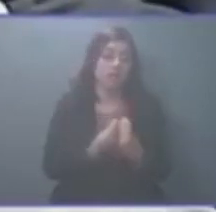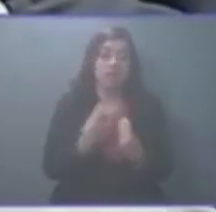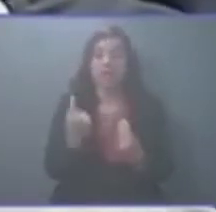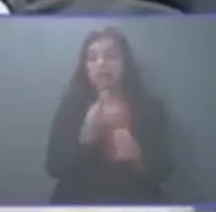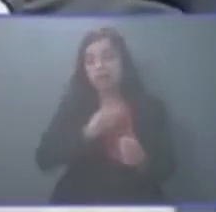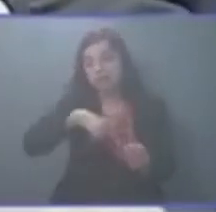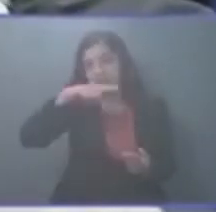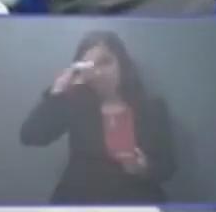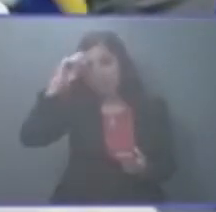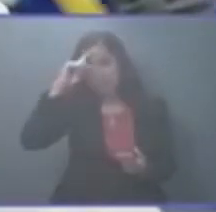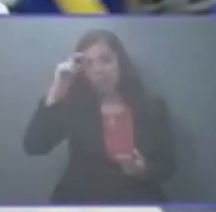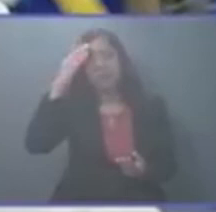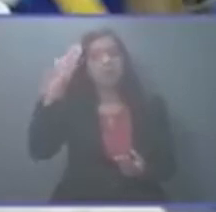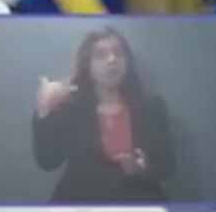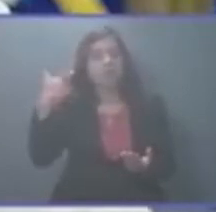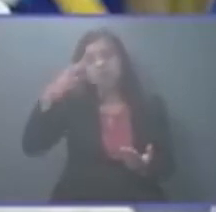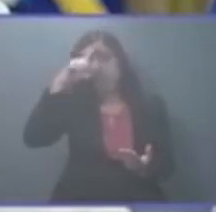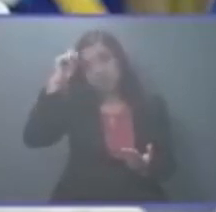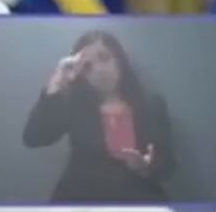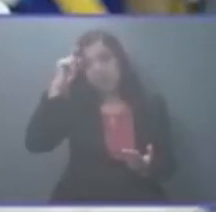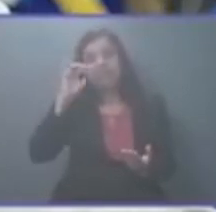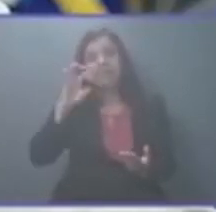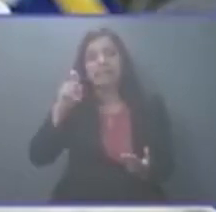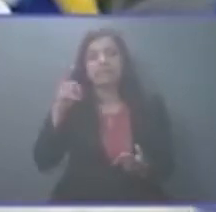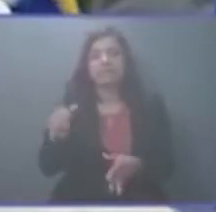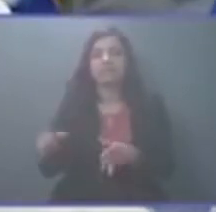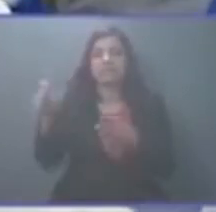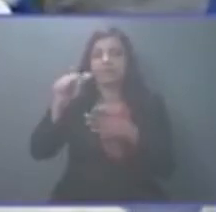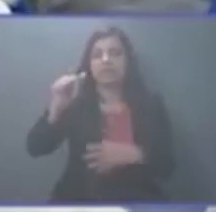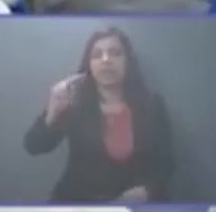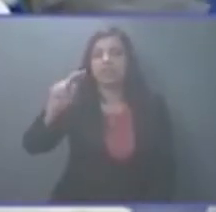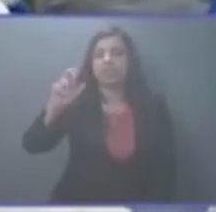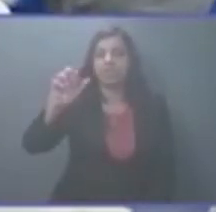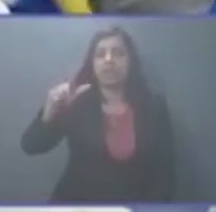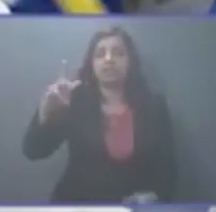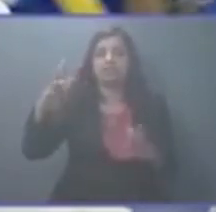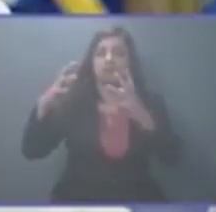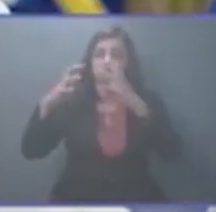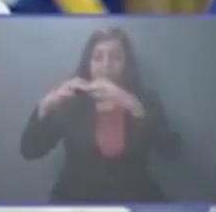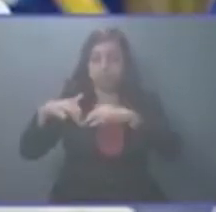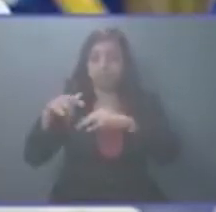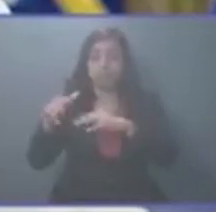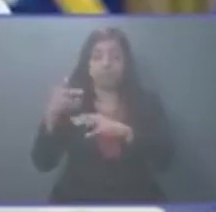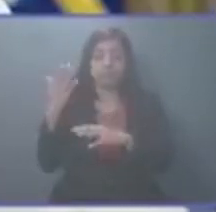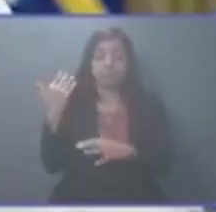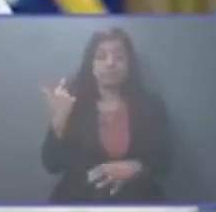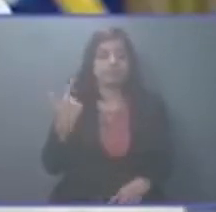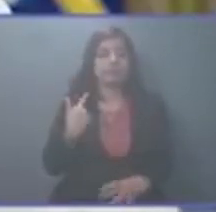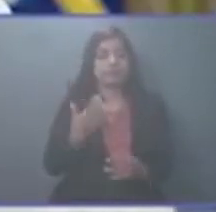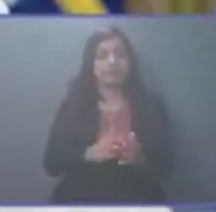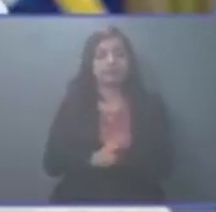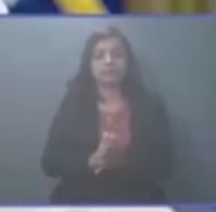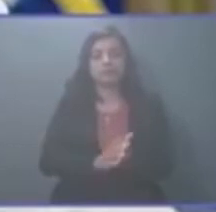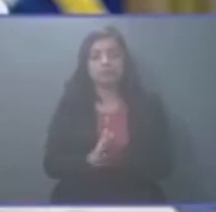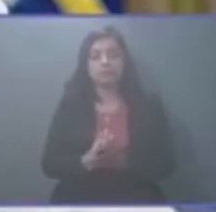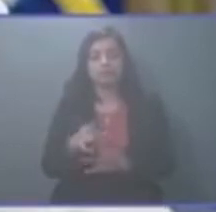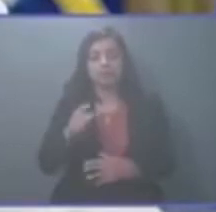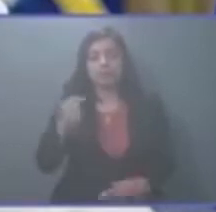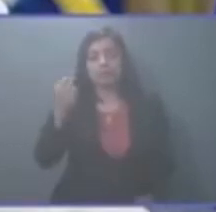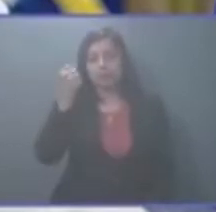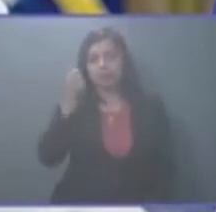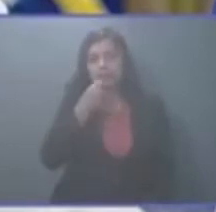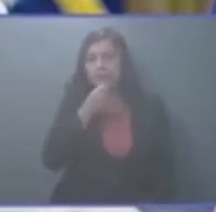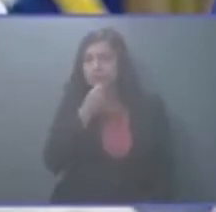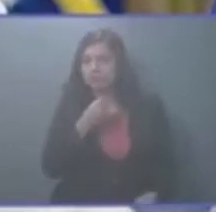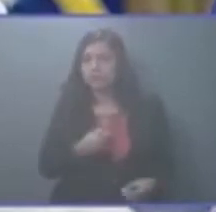y trabajadoras de sant el creemos importante no solo expresar